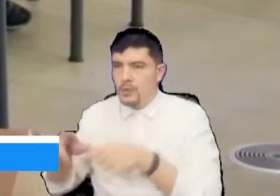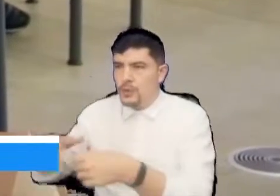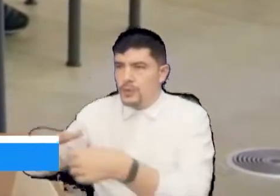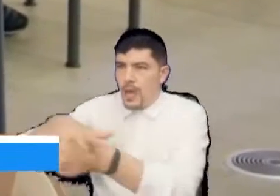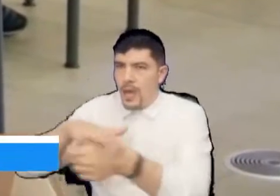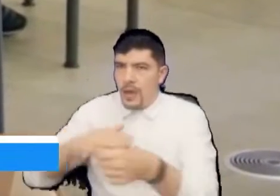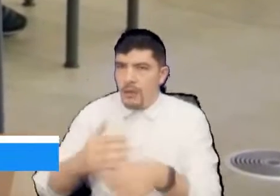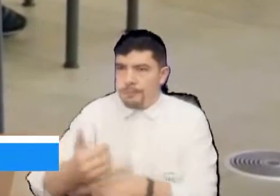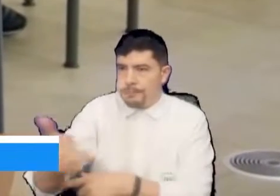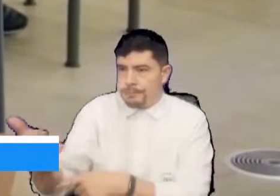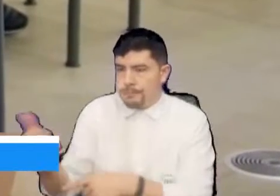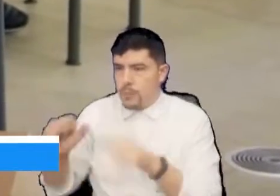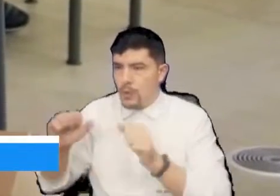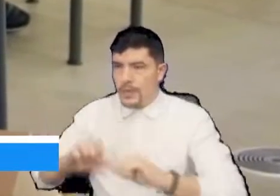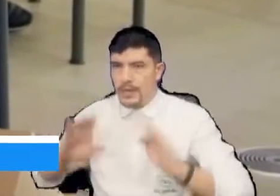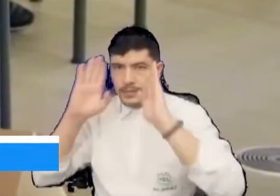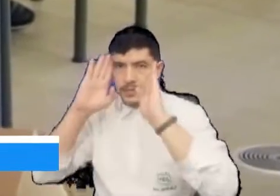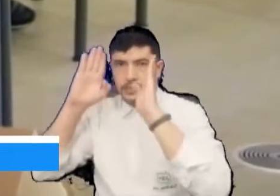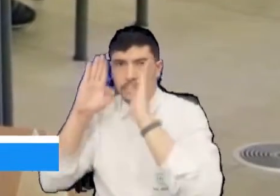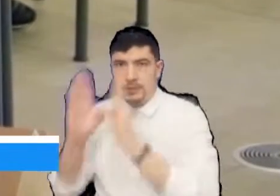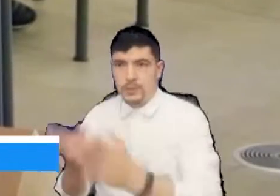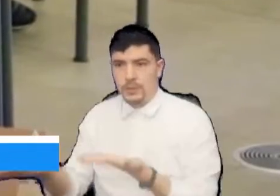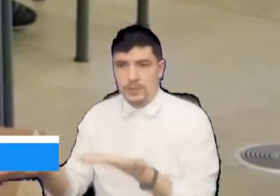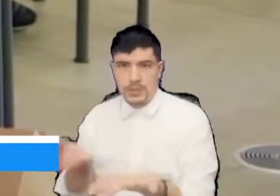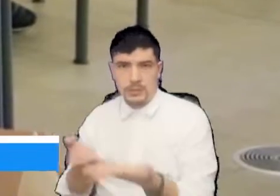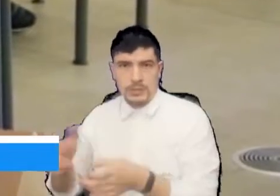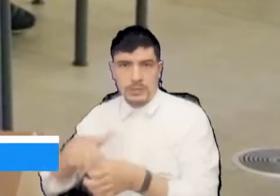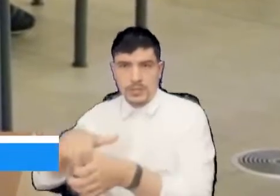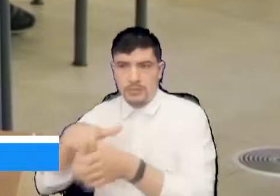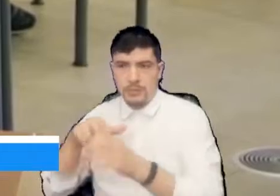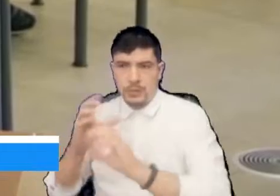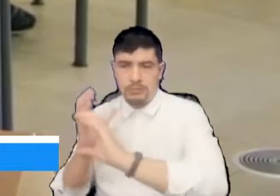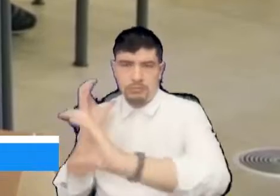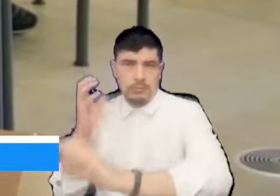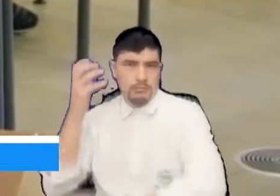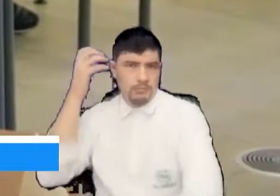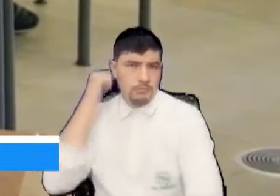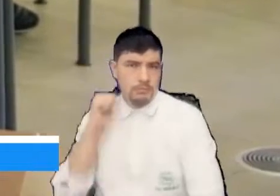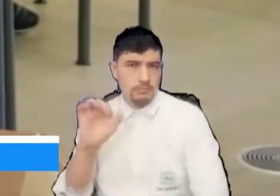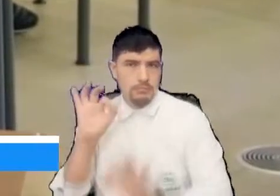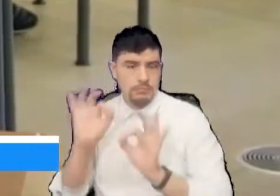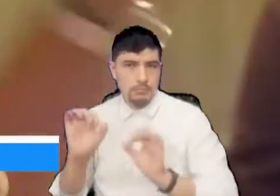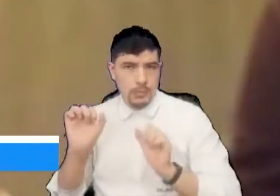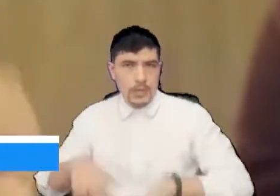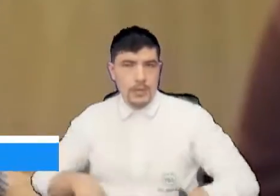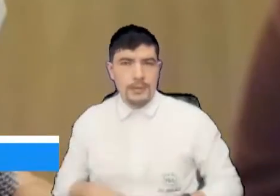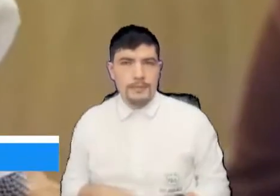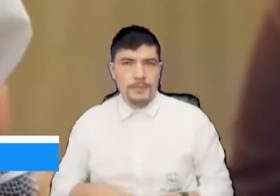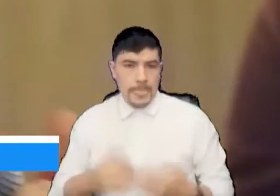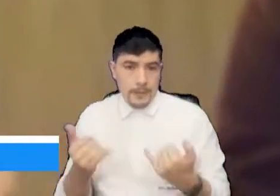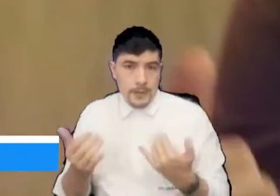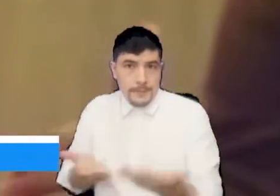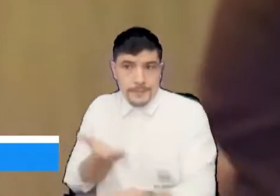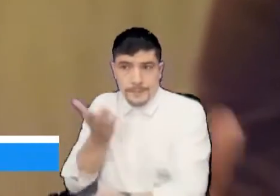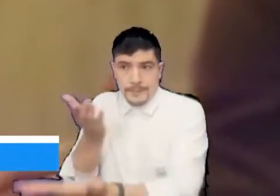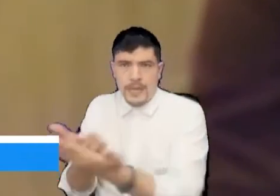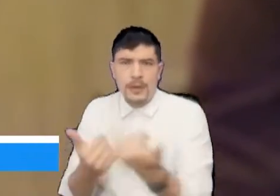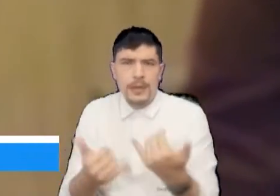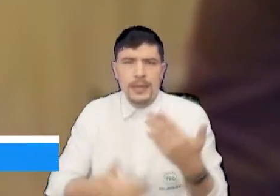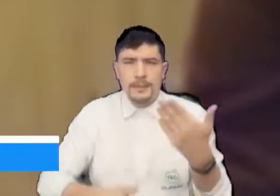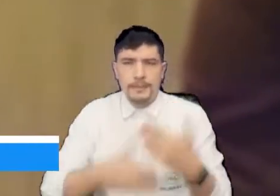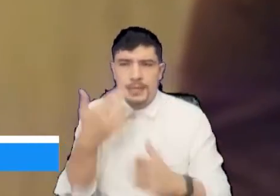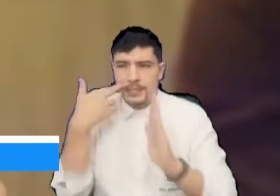sea cubierto por el transporte convencional. Será la primera mesa técnica para empezar a revisar rutas y demás, para verificar si se hace desde el